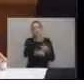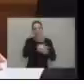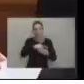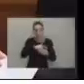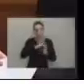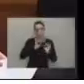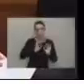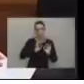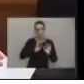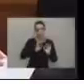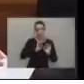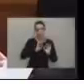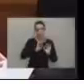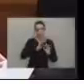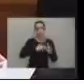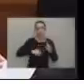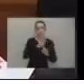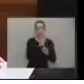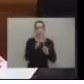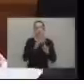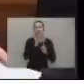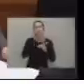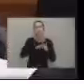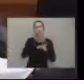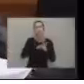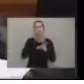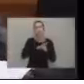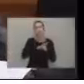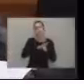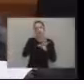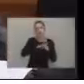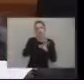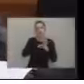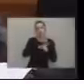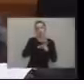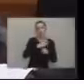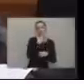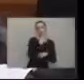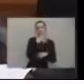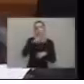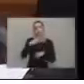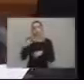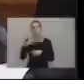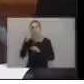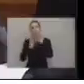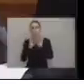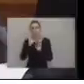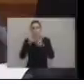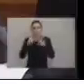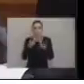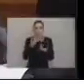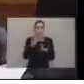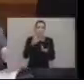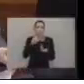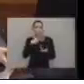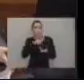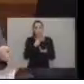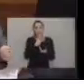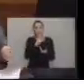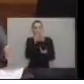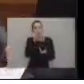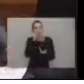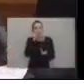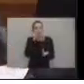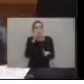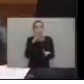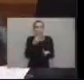con una tasa de cobertura del 105,4%. No, no, nos referimos al turismo, ya que dice que es lo único. Porque, claro, el turismo es